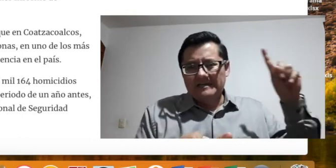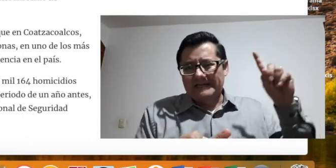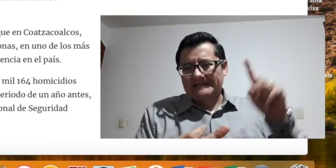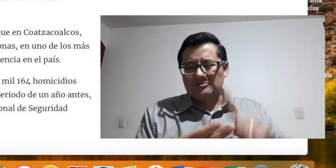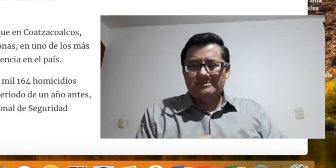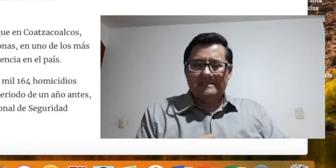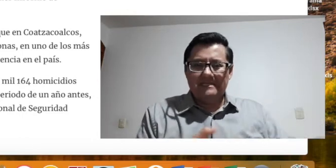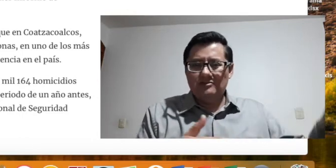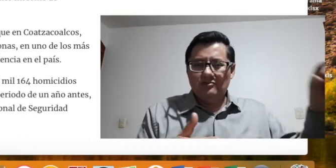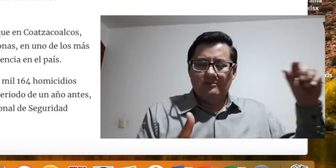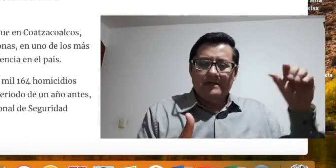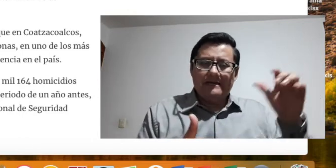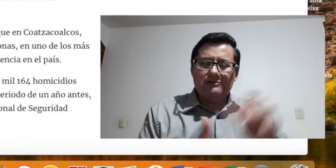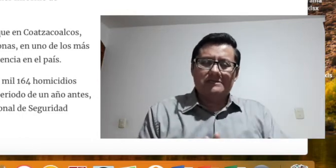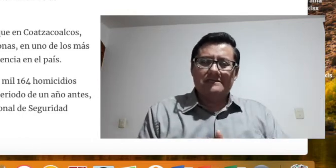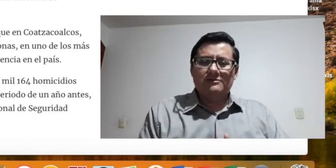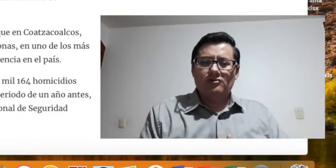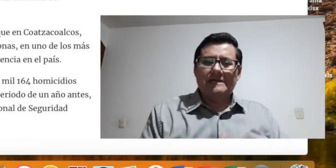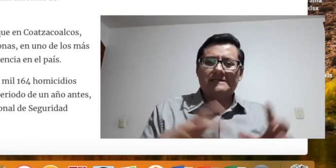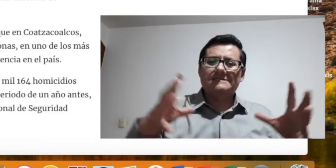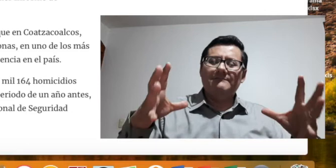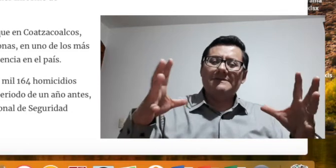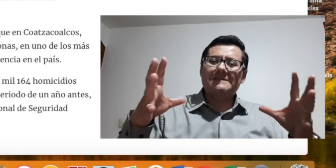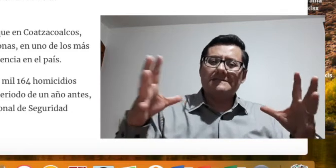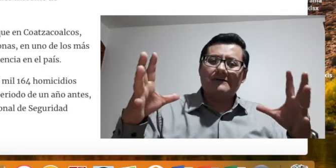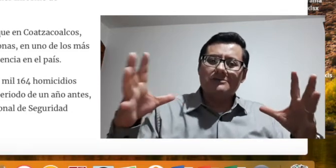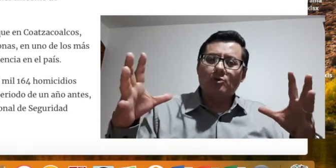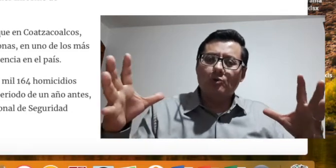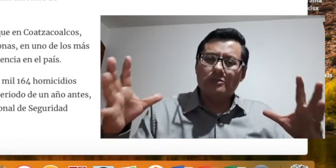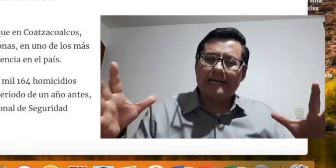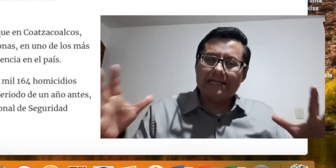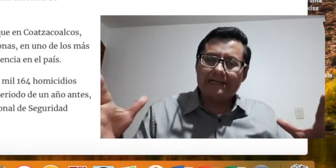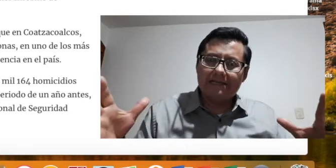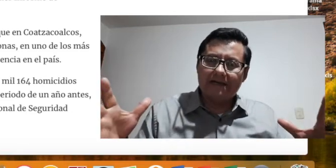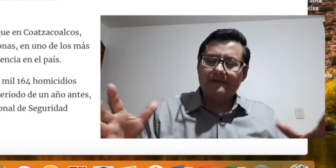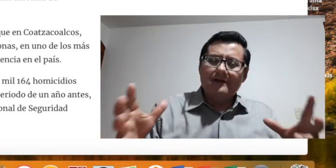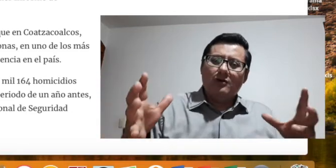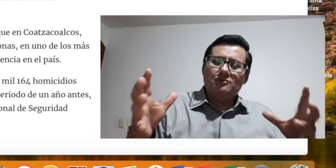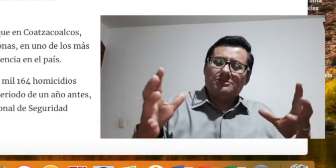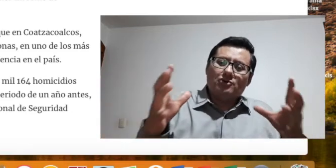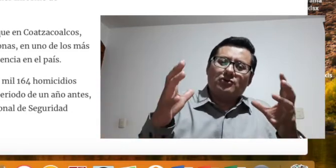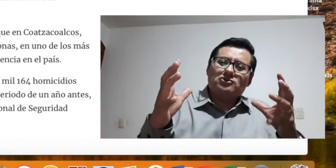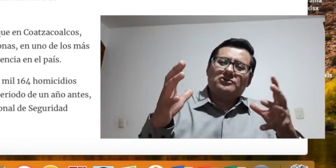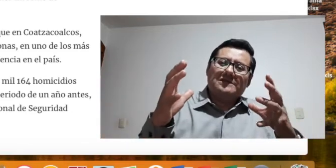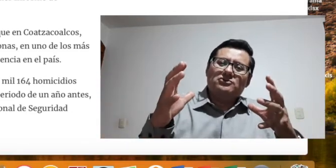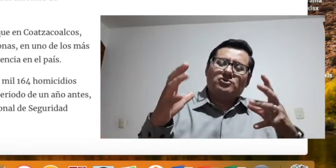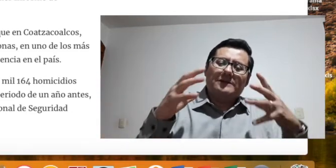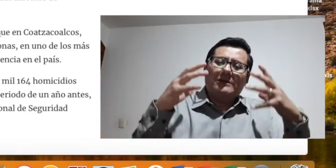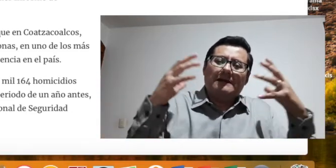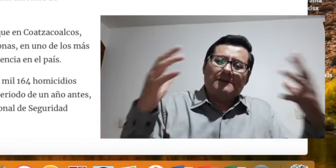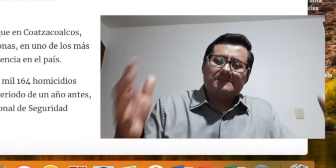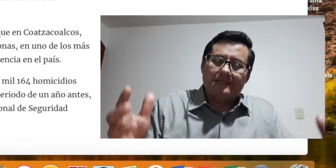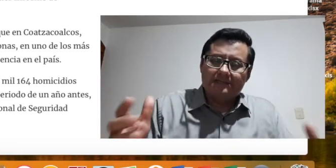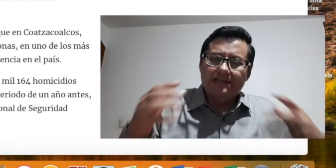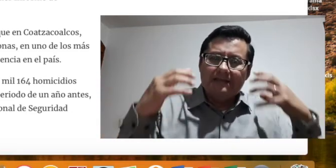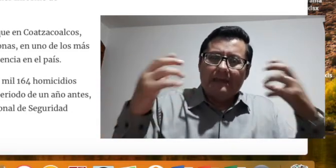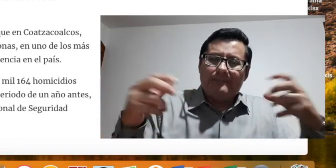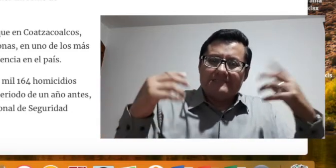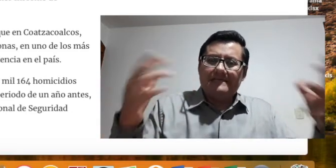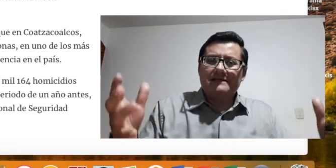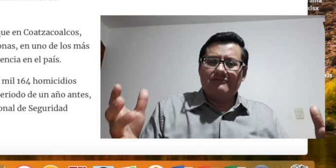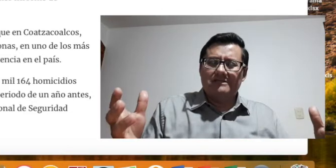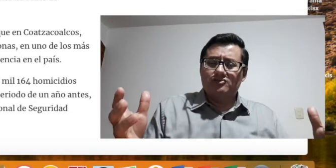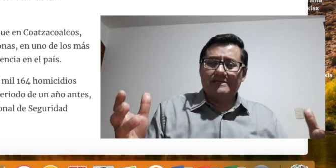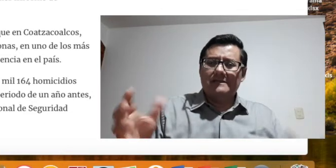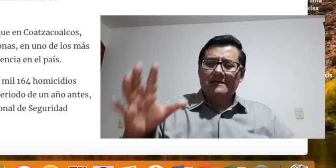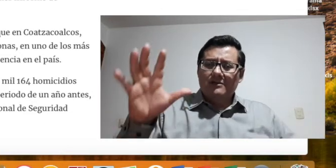Fox, Ernesto Zedillo, Carlos Salinas de Gortari, siempre trataban de ocultar la realidad, como si nosotros los ciudadanos no tuviéramos la capacidad de